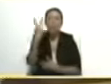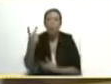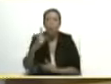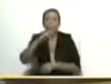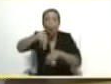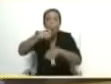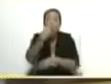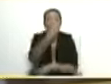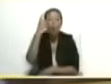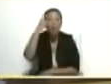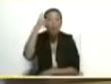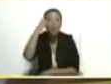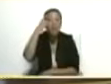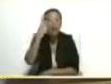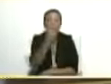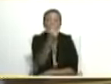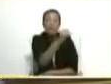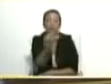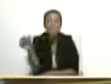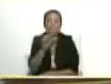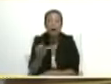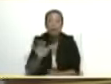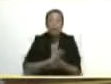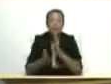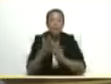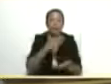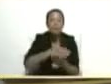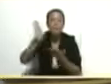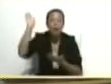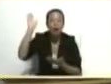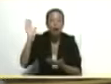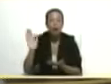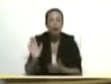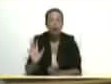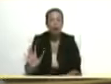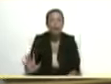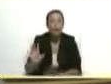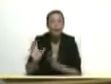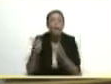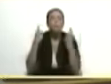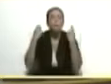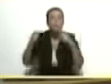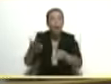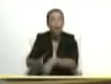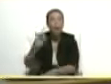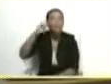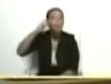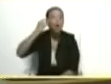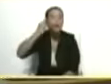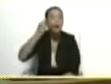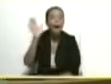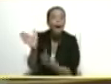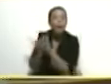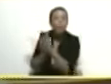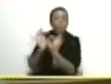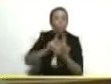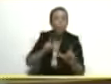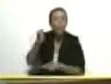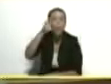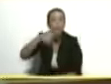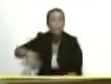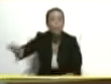quedan 2 días, te queda una semana, ya nosotros estamos preparados. Como yo le decía al pueblo,